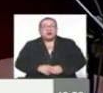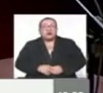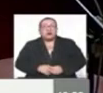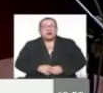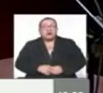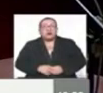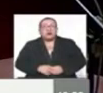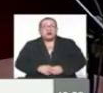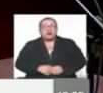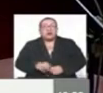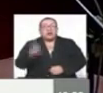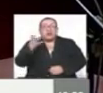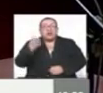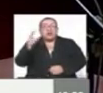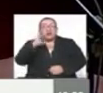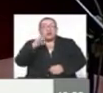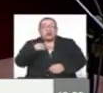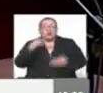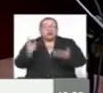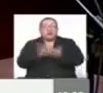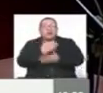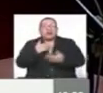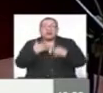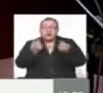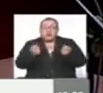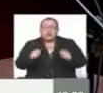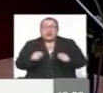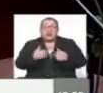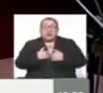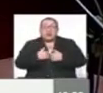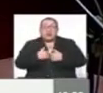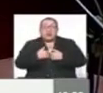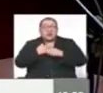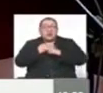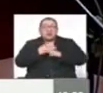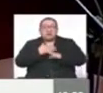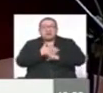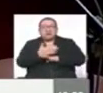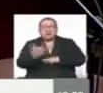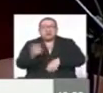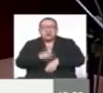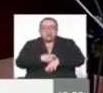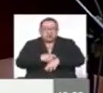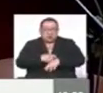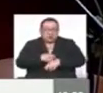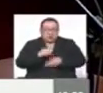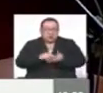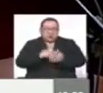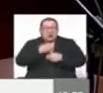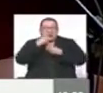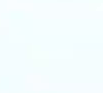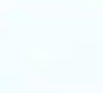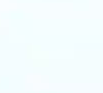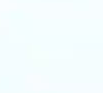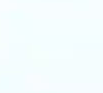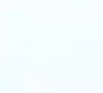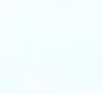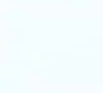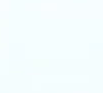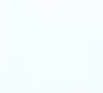fumigación desratización de este congreso que no puede caer más bajo ya vamos